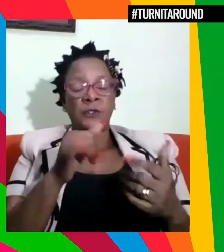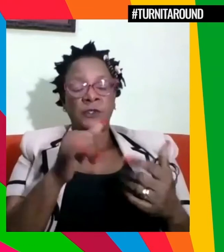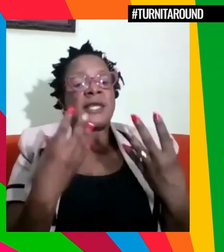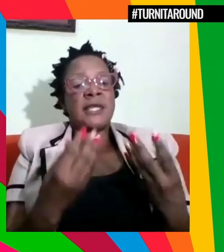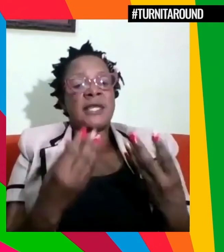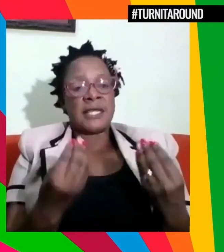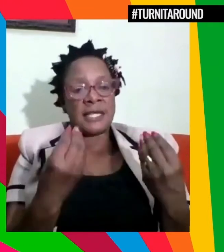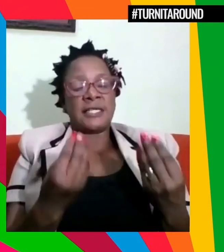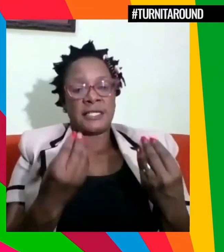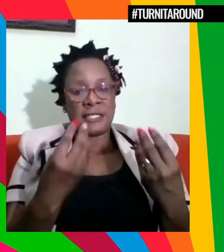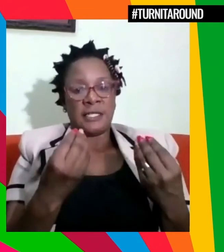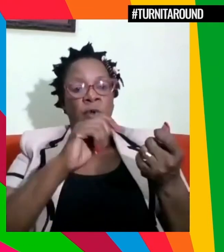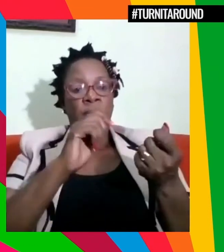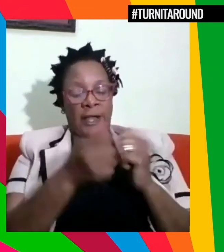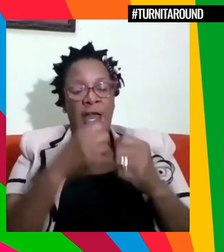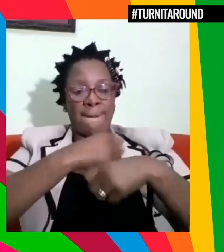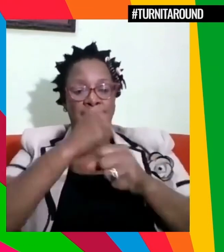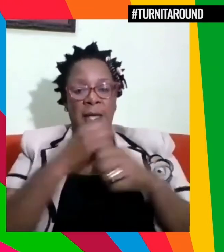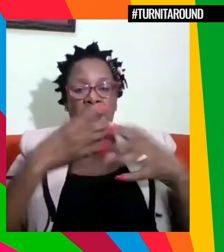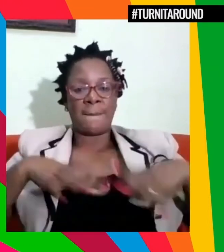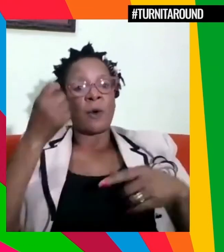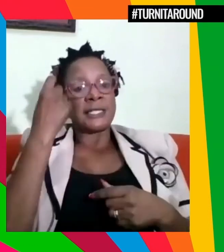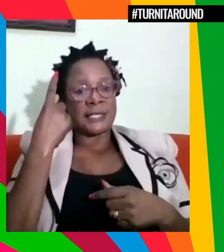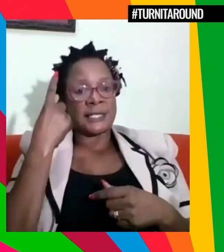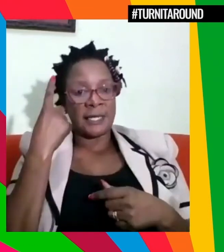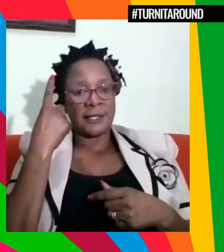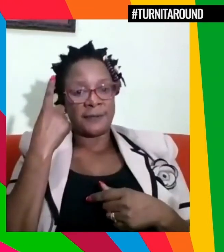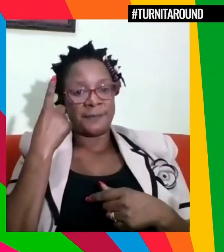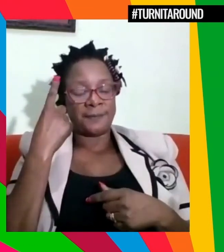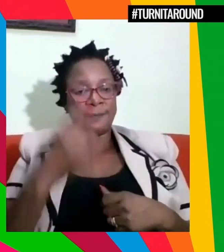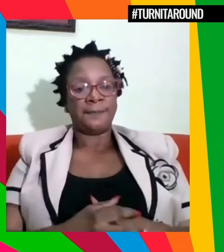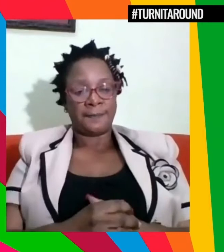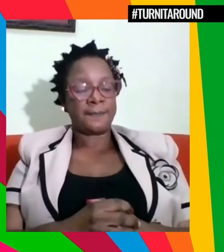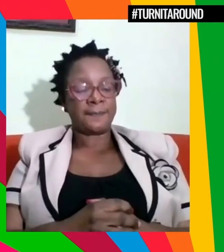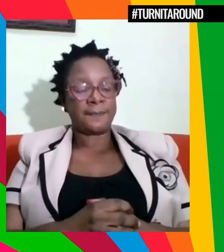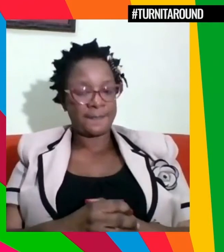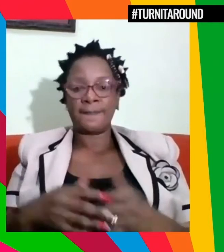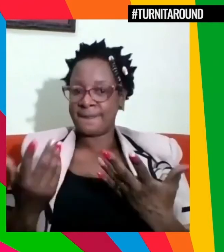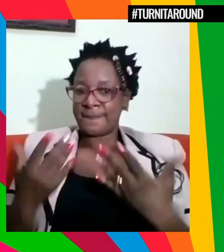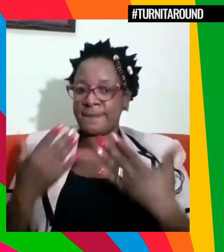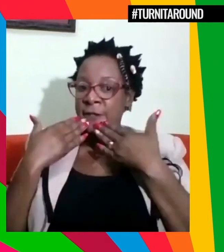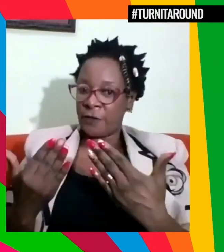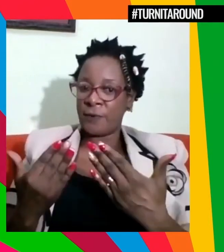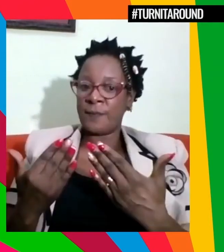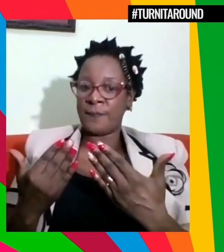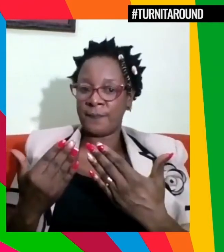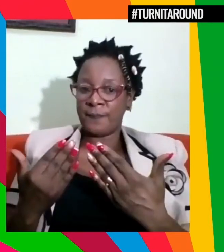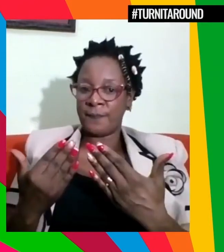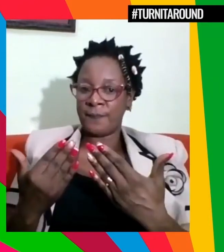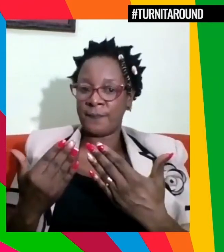Y es importante que la gente lo entienda. Gracias. La verdad es que eres una persona muy